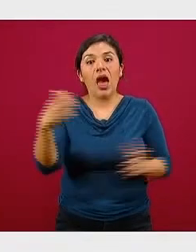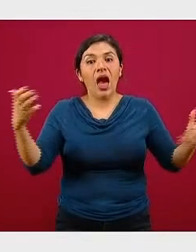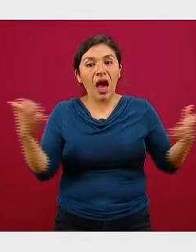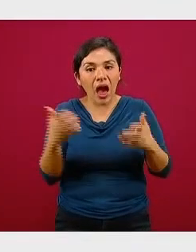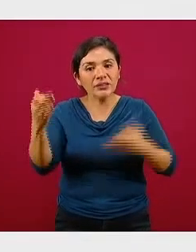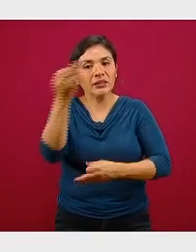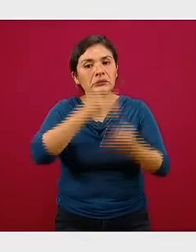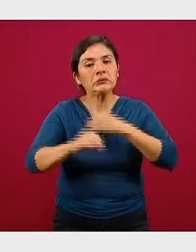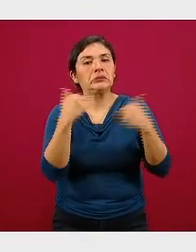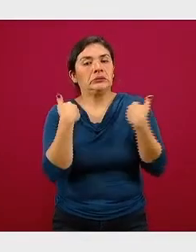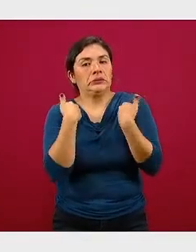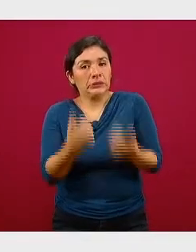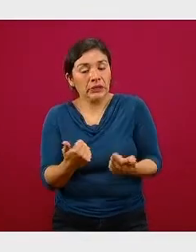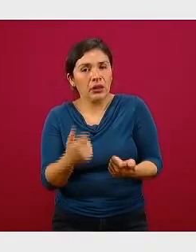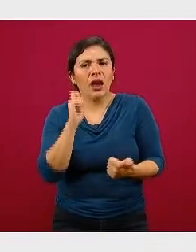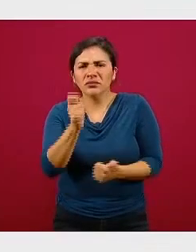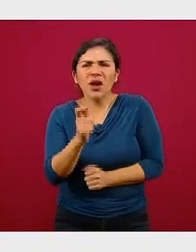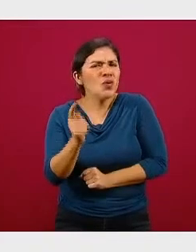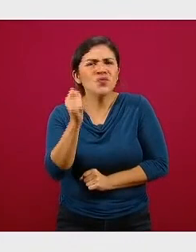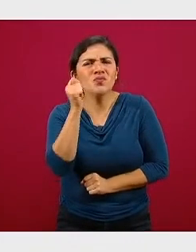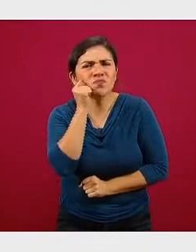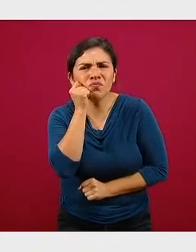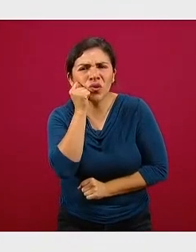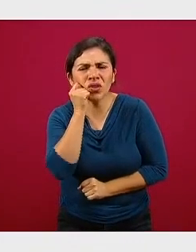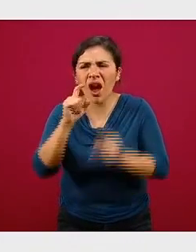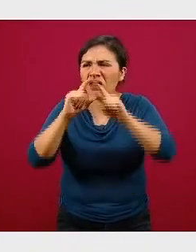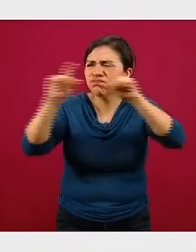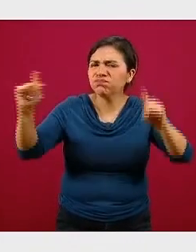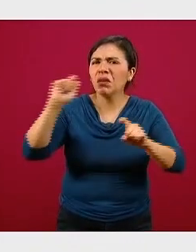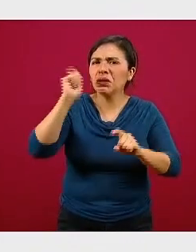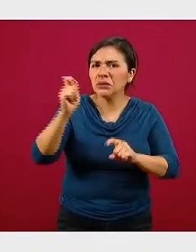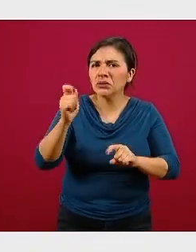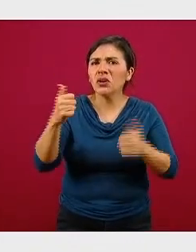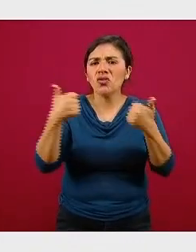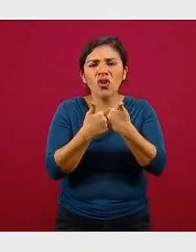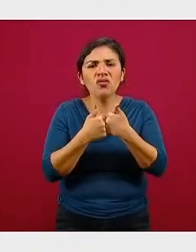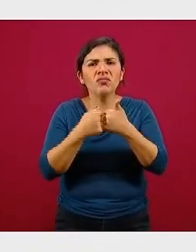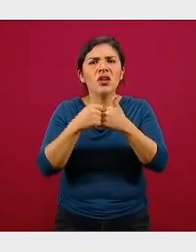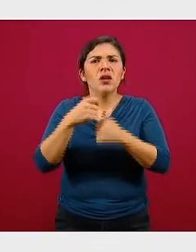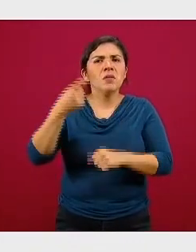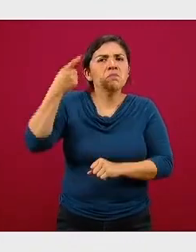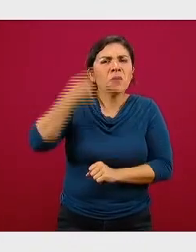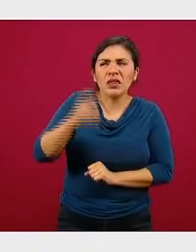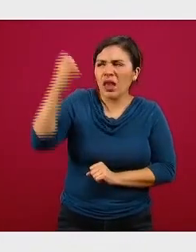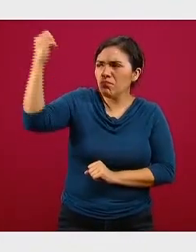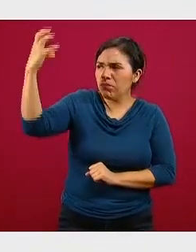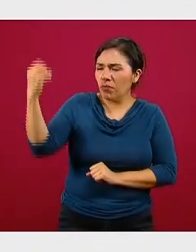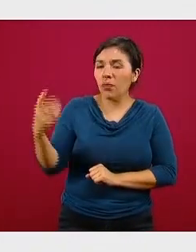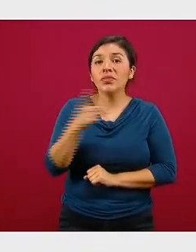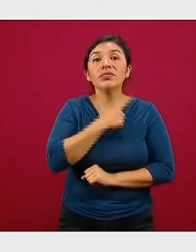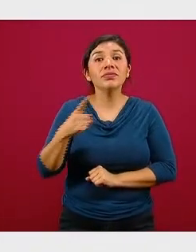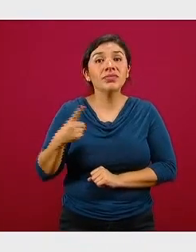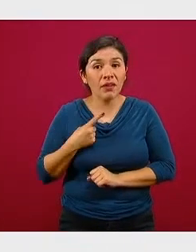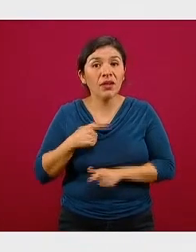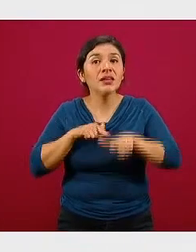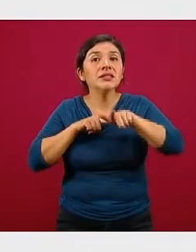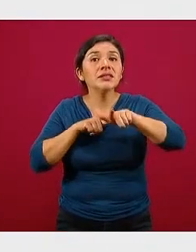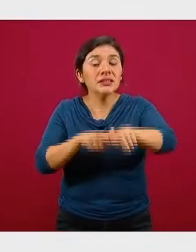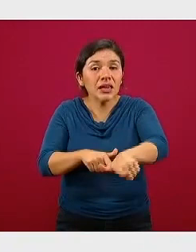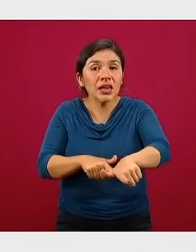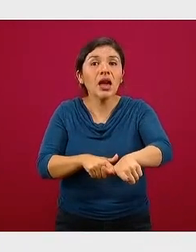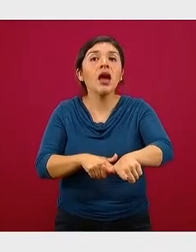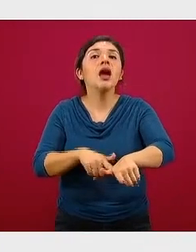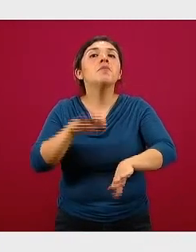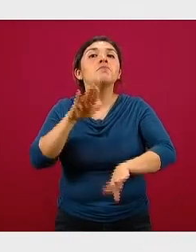hacer énfasis en que, a pesar de que es un indicador ponderado, también tenemos y mantenemos